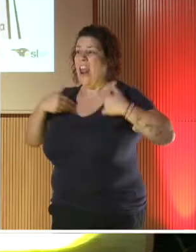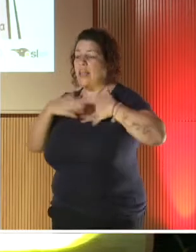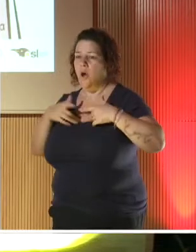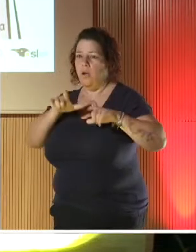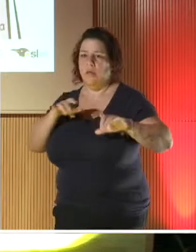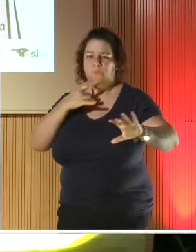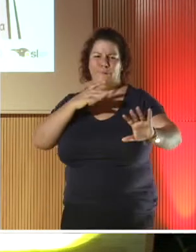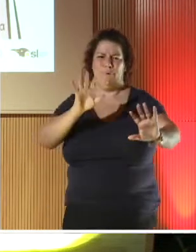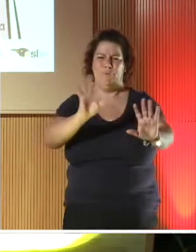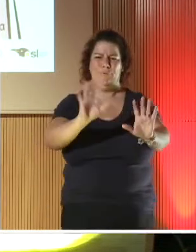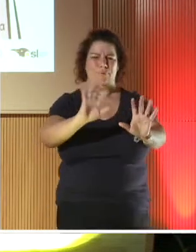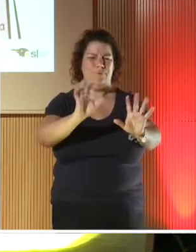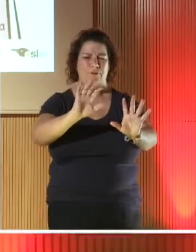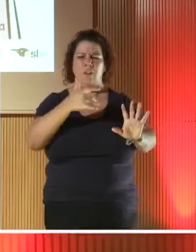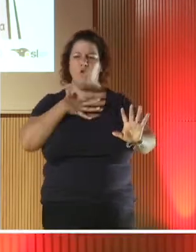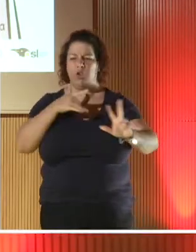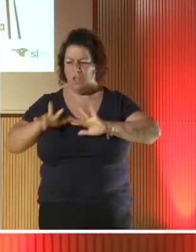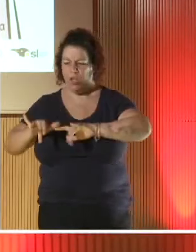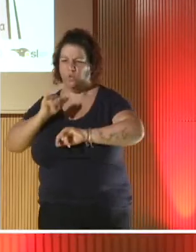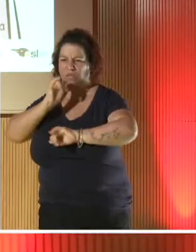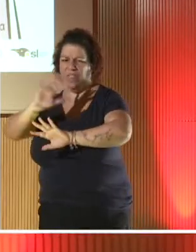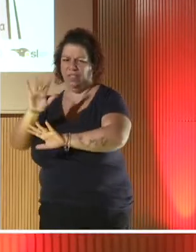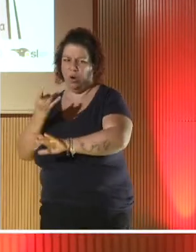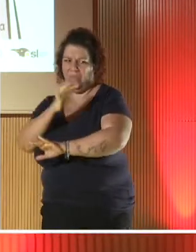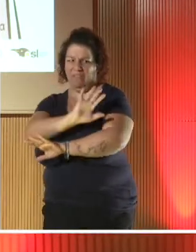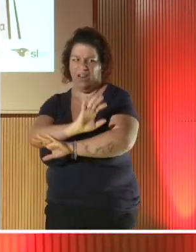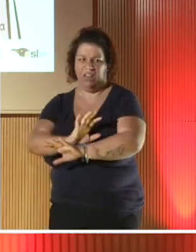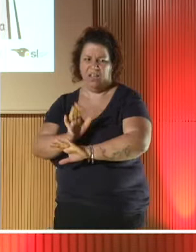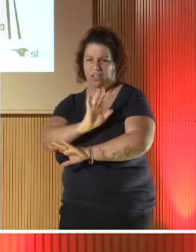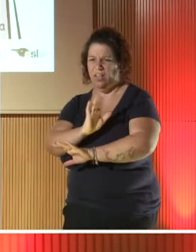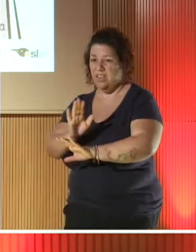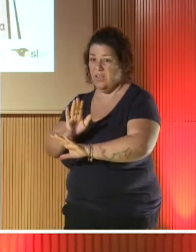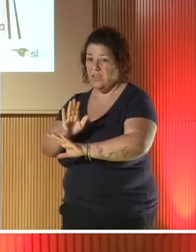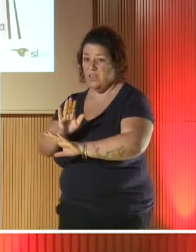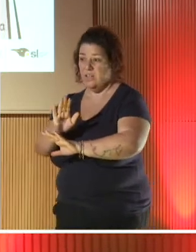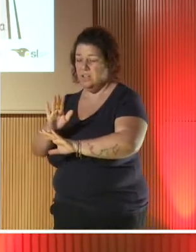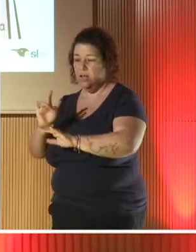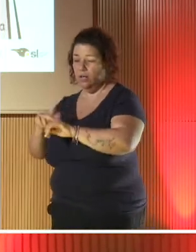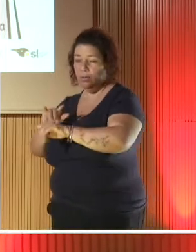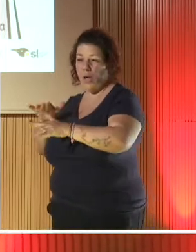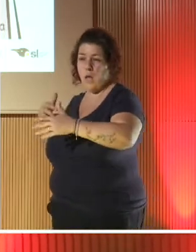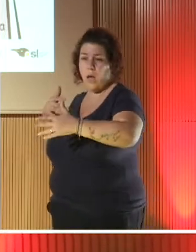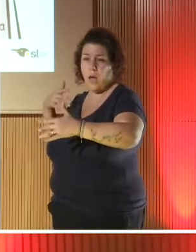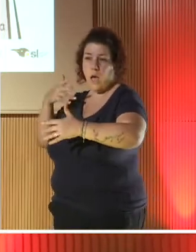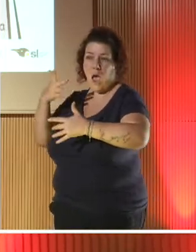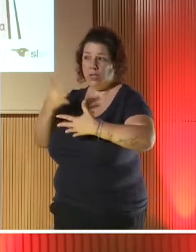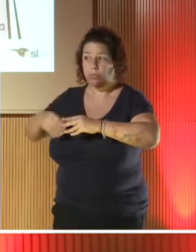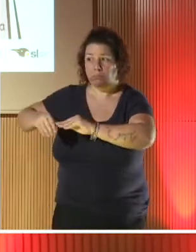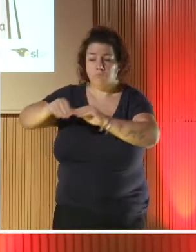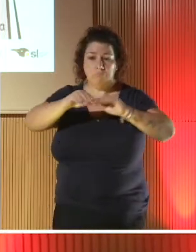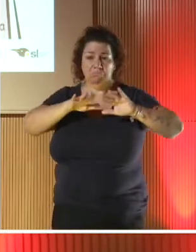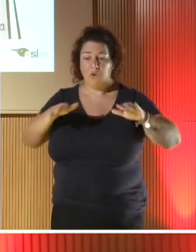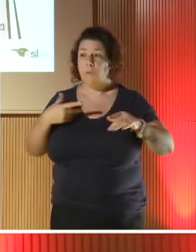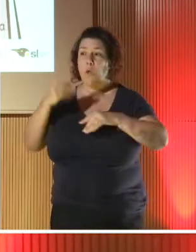diciendo, uy, eso, si yo aquí con la máquina de escribir voy bien? ¿Cuánto tiempo pasó hasta que se estandarizaron? O sea, yo tuve